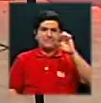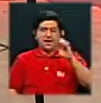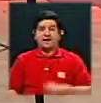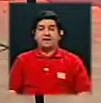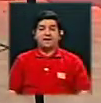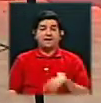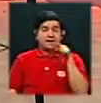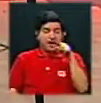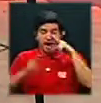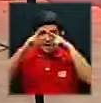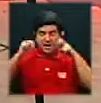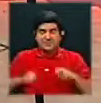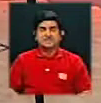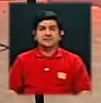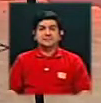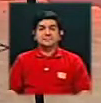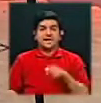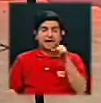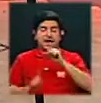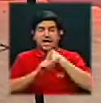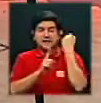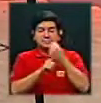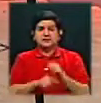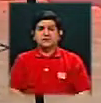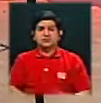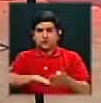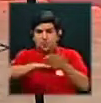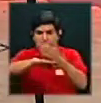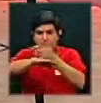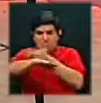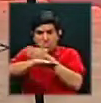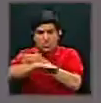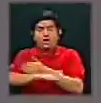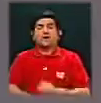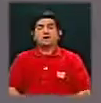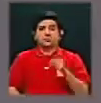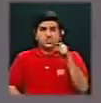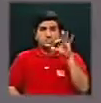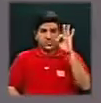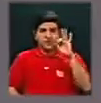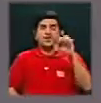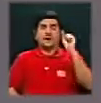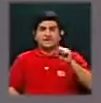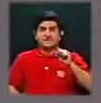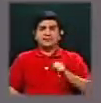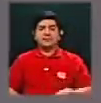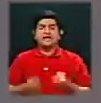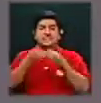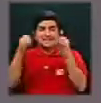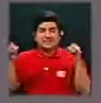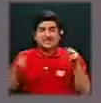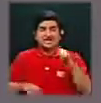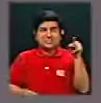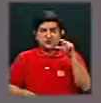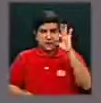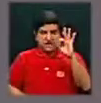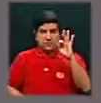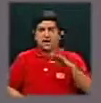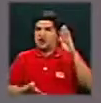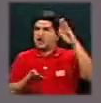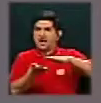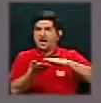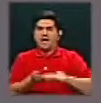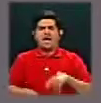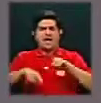francas, el crecimiento económico es mucho más alto que sin zonas francas. Hay una brecha muy significativa, que lo que demuestra es que las estadísticas